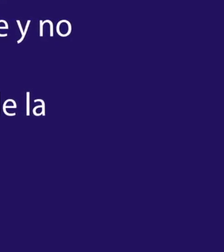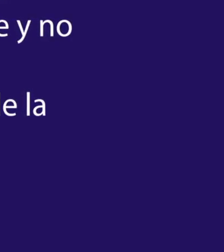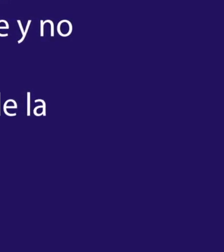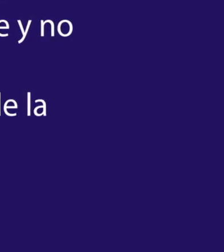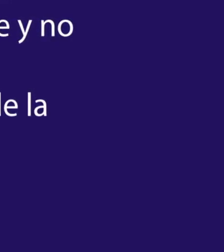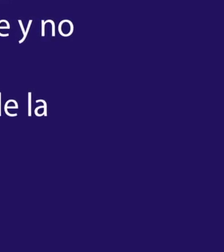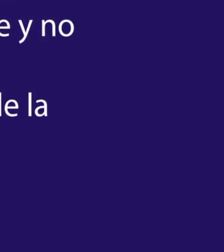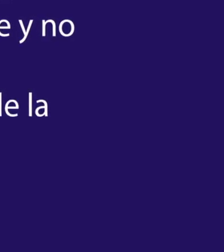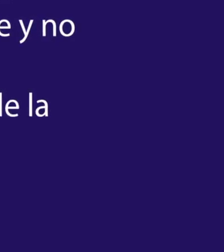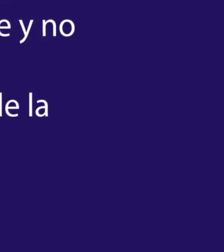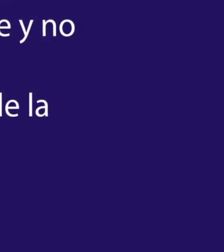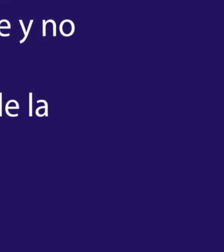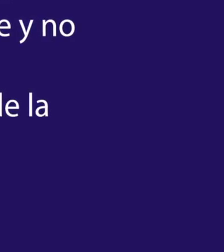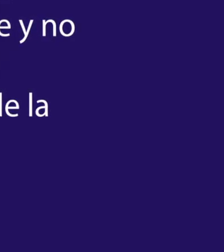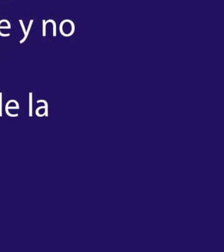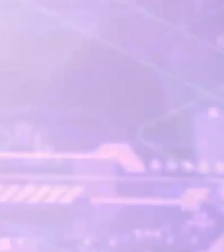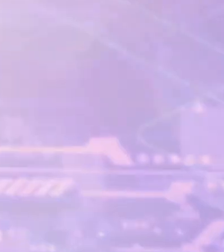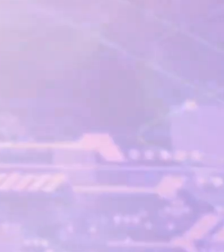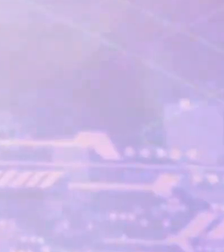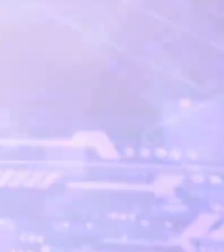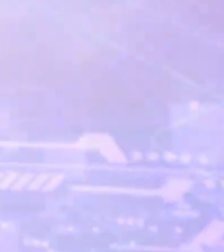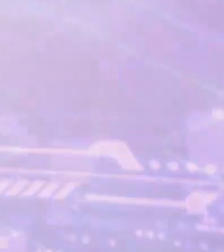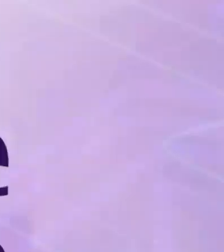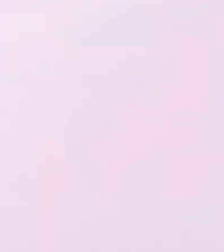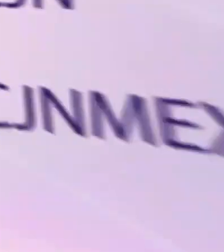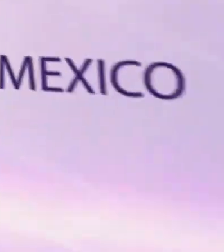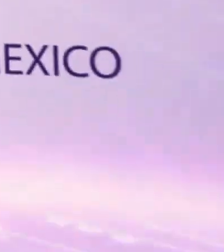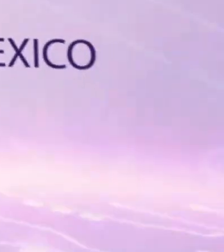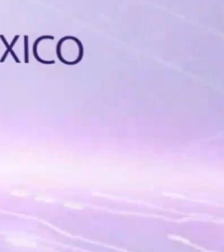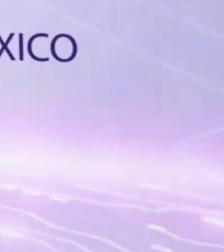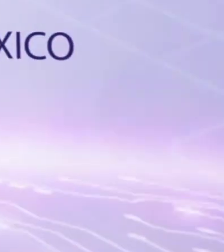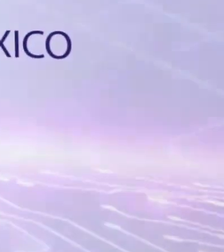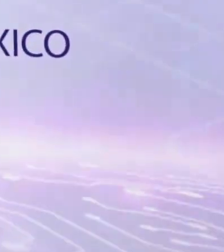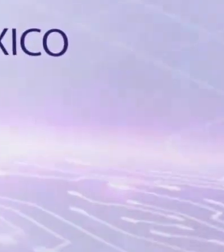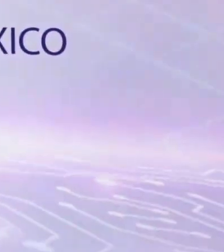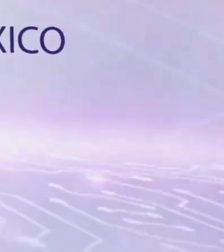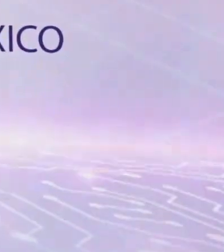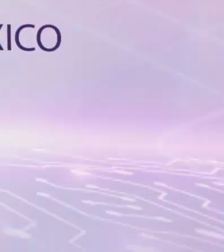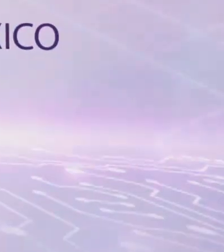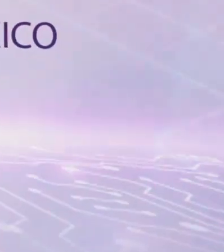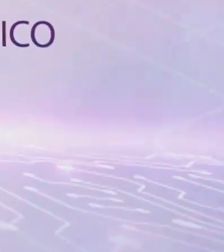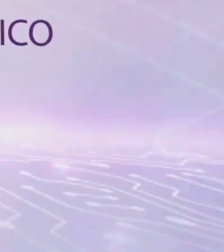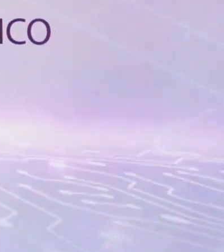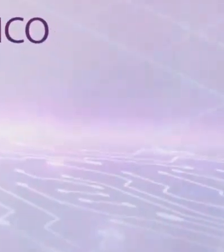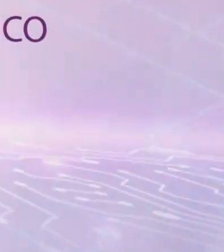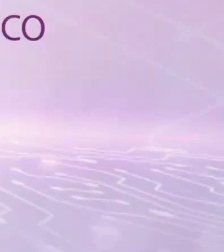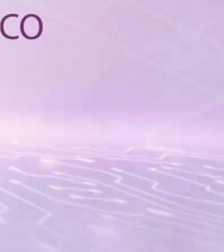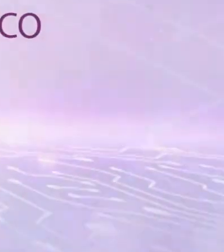Suprema Corte, el poder de la justicia.